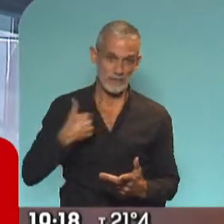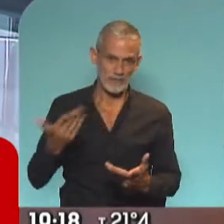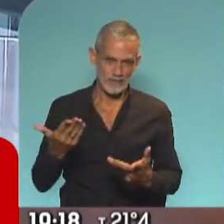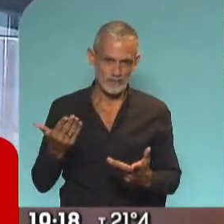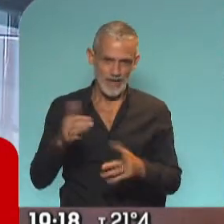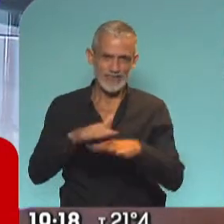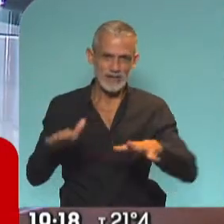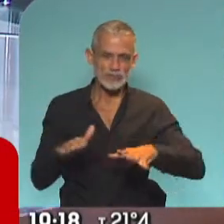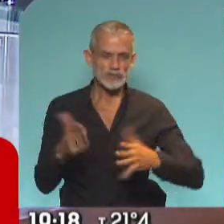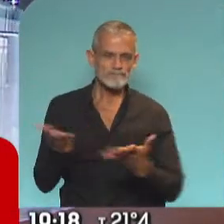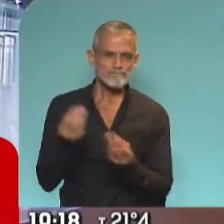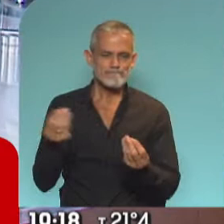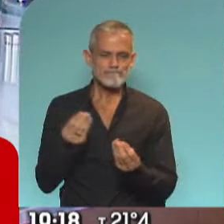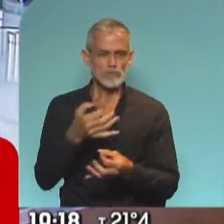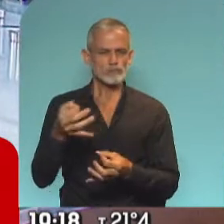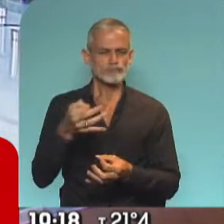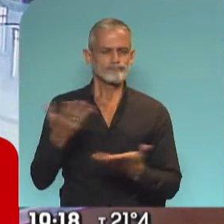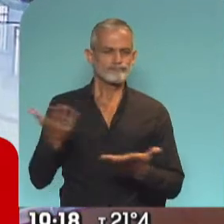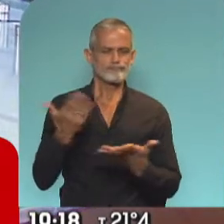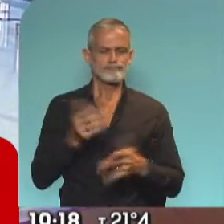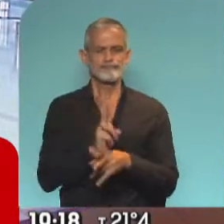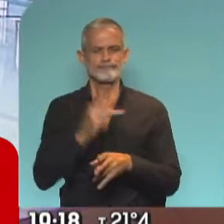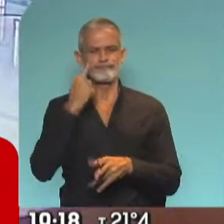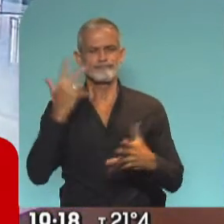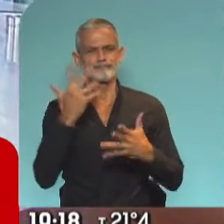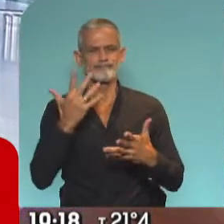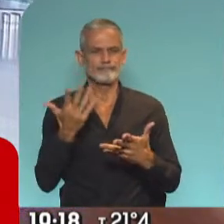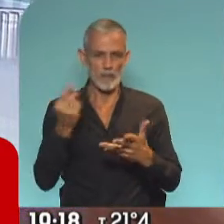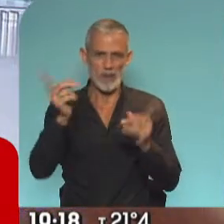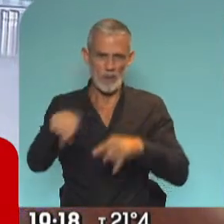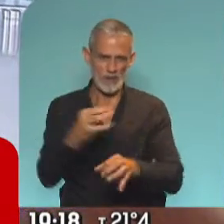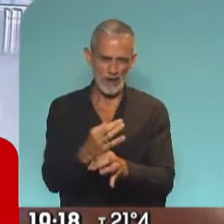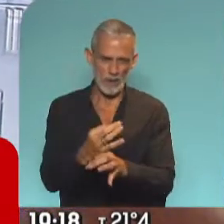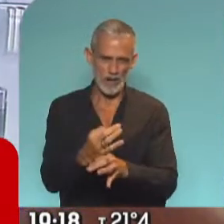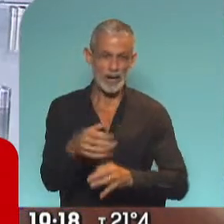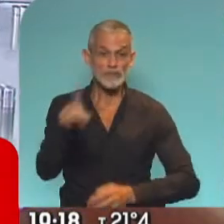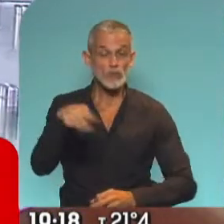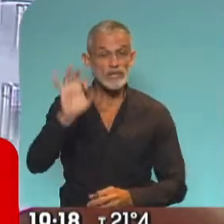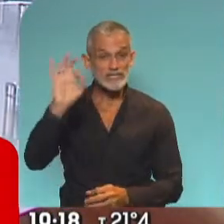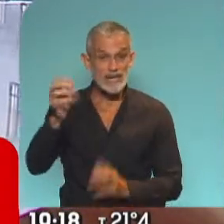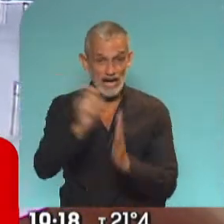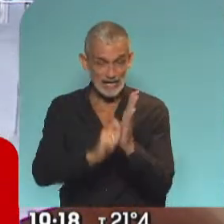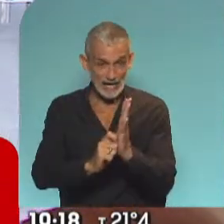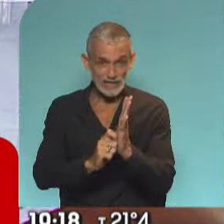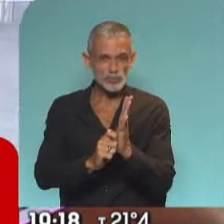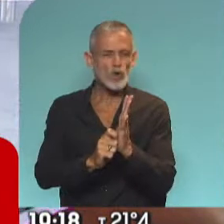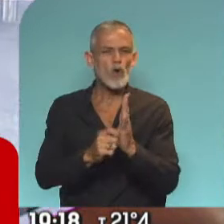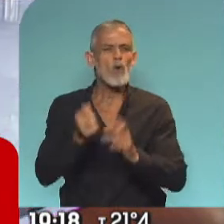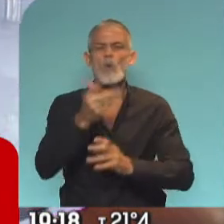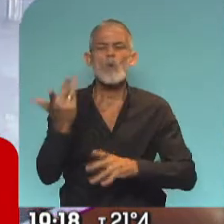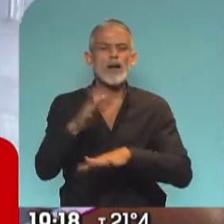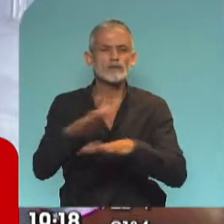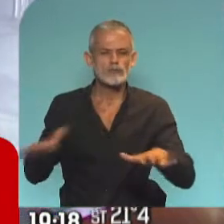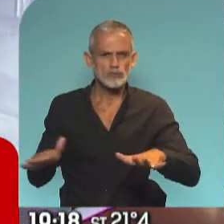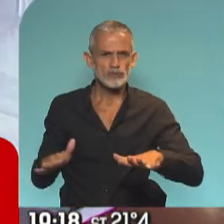¿Qué seguridad, qué certeza tendrán los padres? Y le pregunto a propósito, ¿ustedes tienen algún registro de cuántos